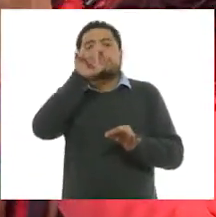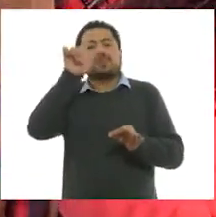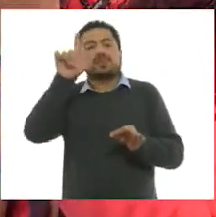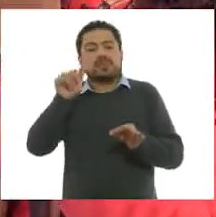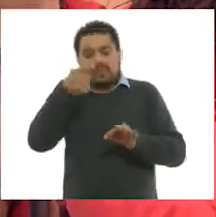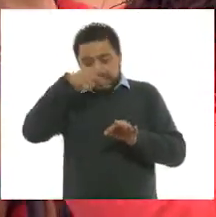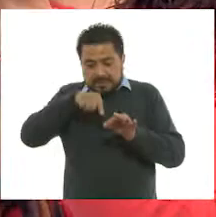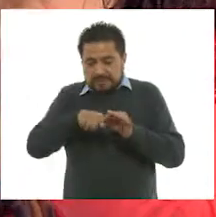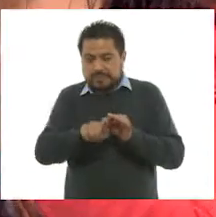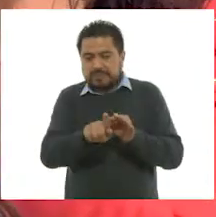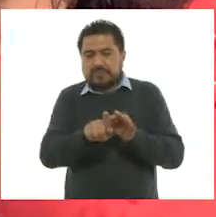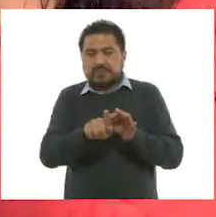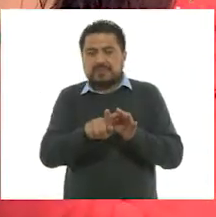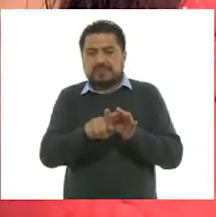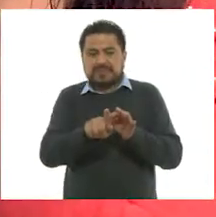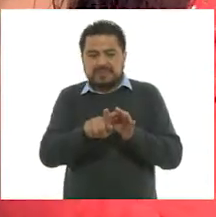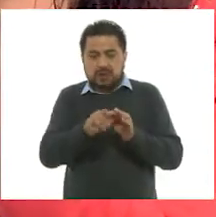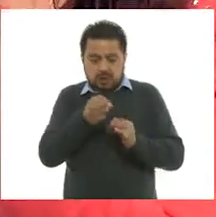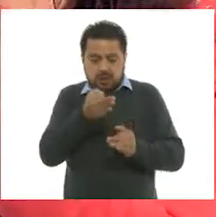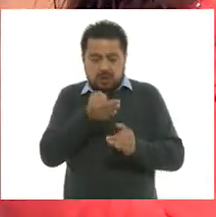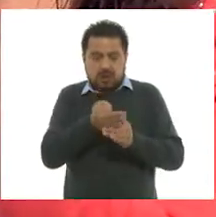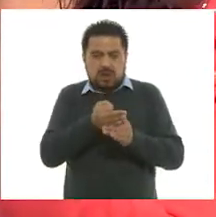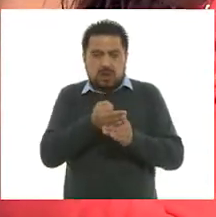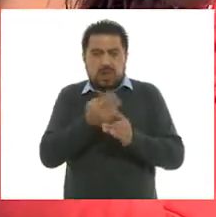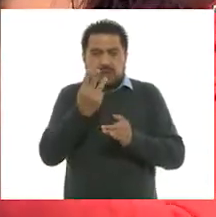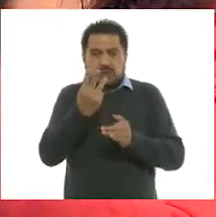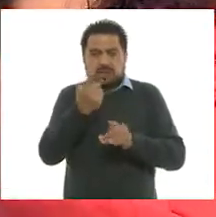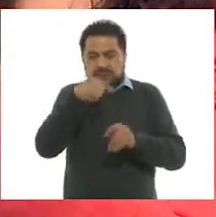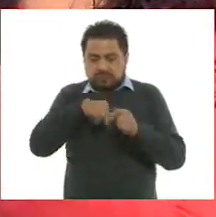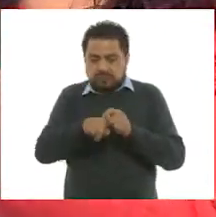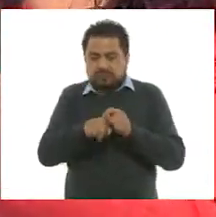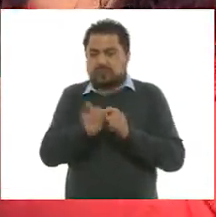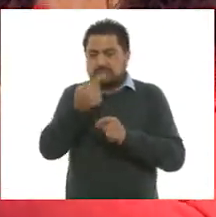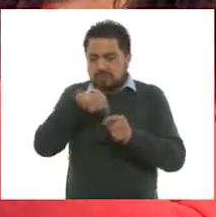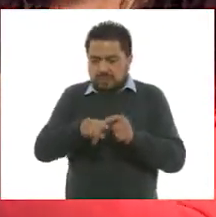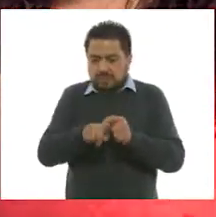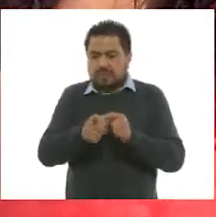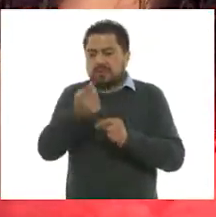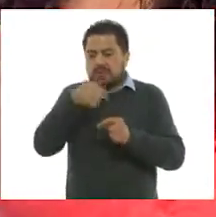por dentro la punta. En esta ocasión vamos a dar 3 vueltas.